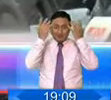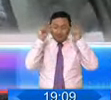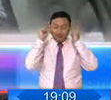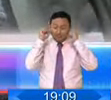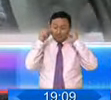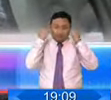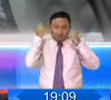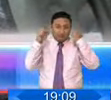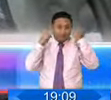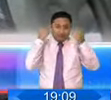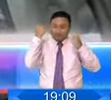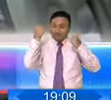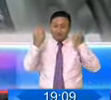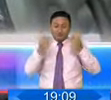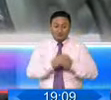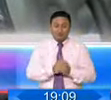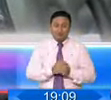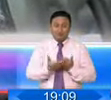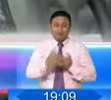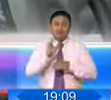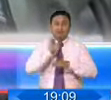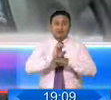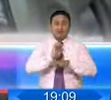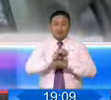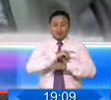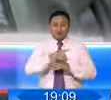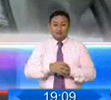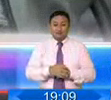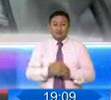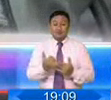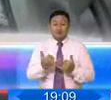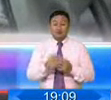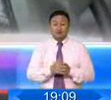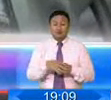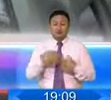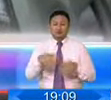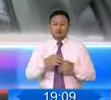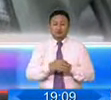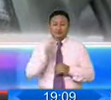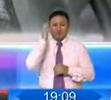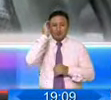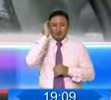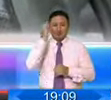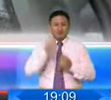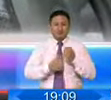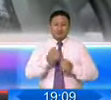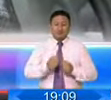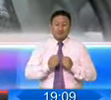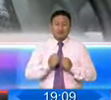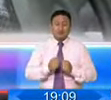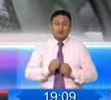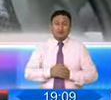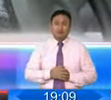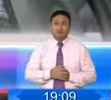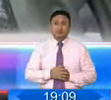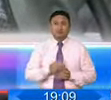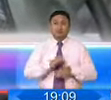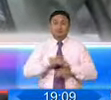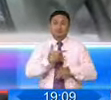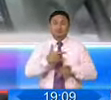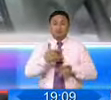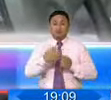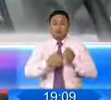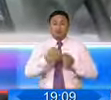desesperante. El país está causando bastante daño con